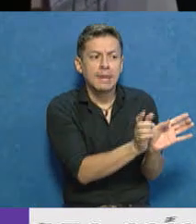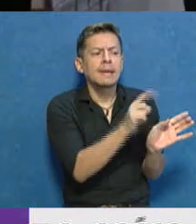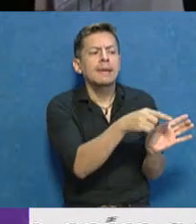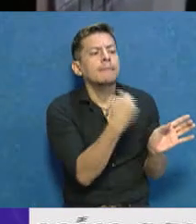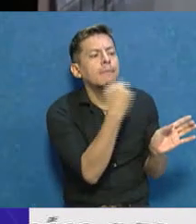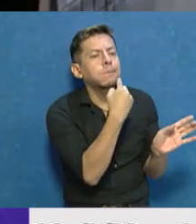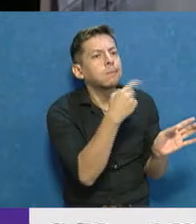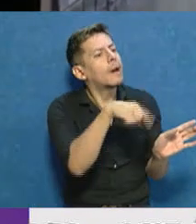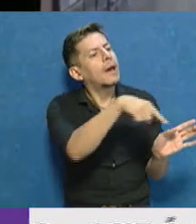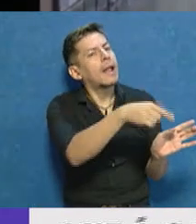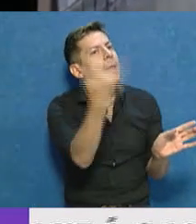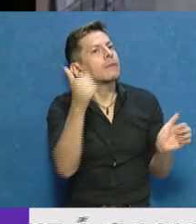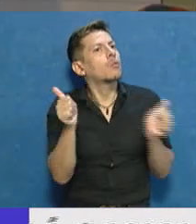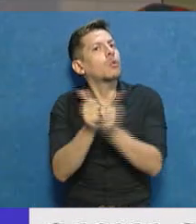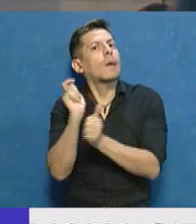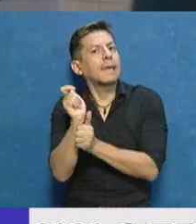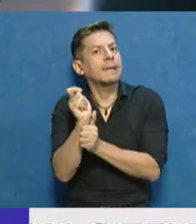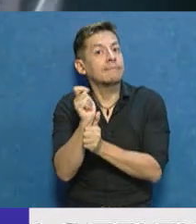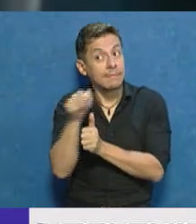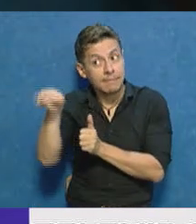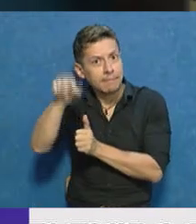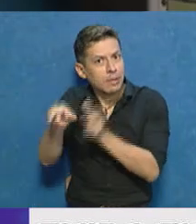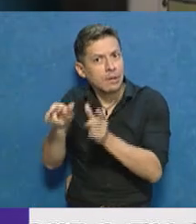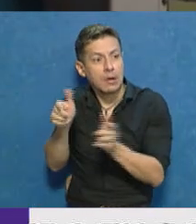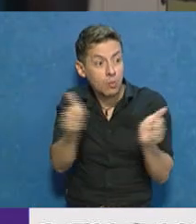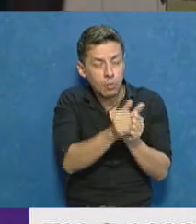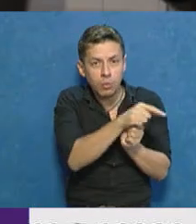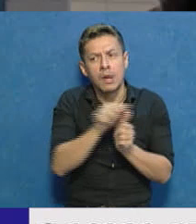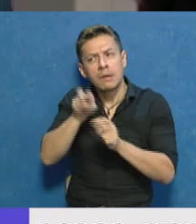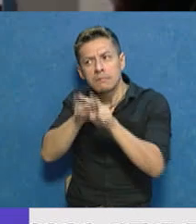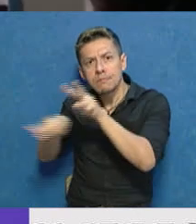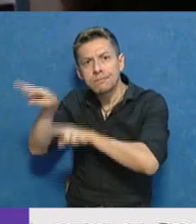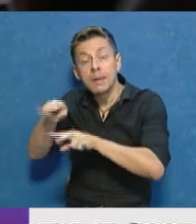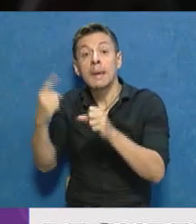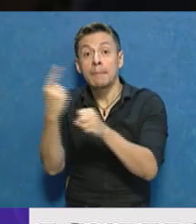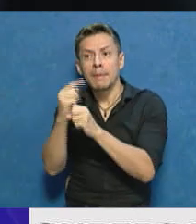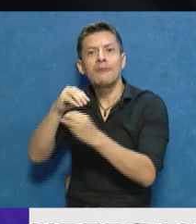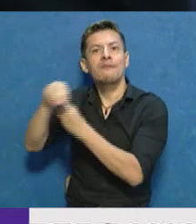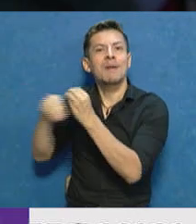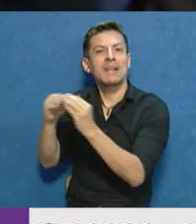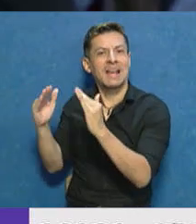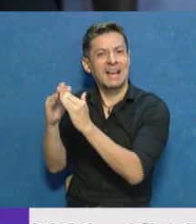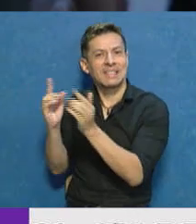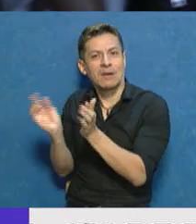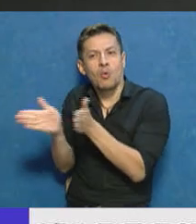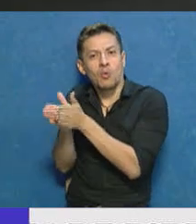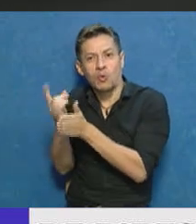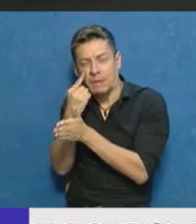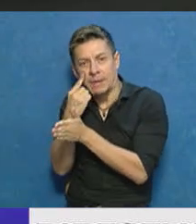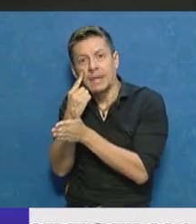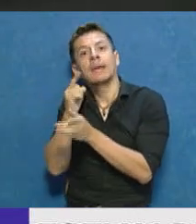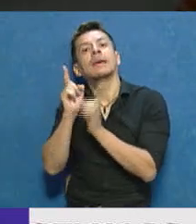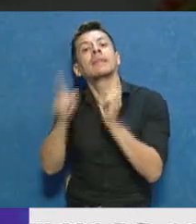estuvieron con este paciente. Primero los que viven bajo techo, grupo familiar, y después las personas que han viajado por avión.